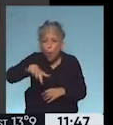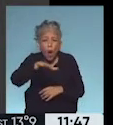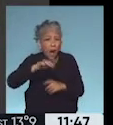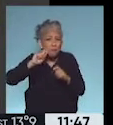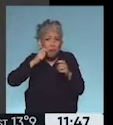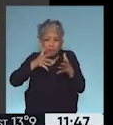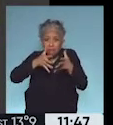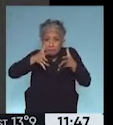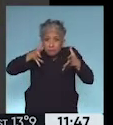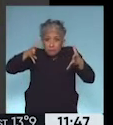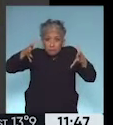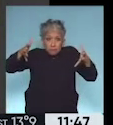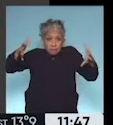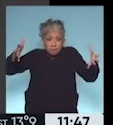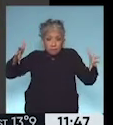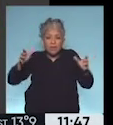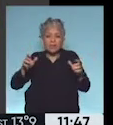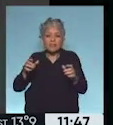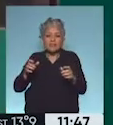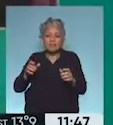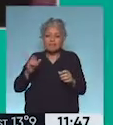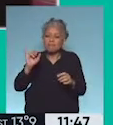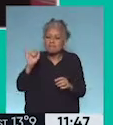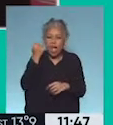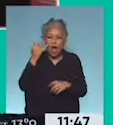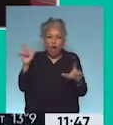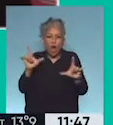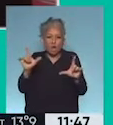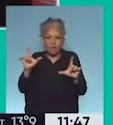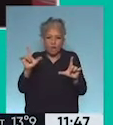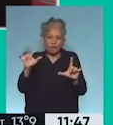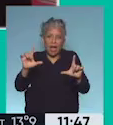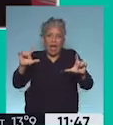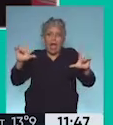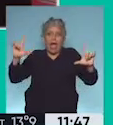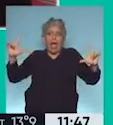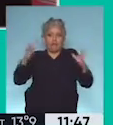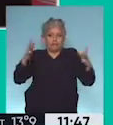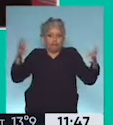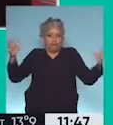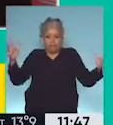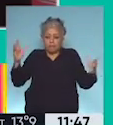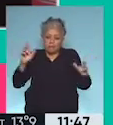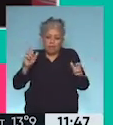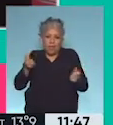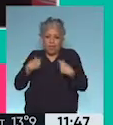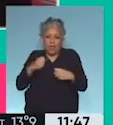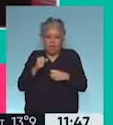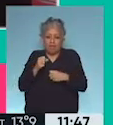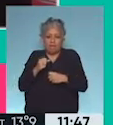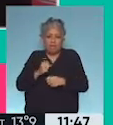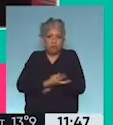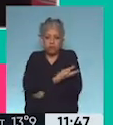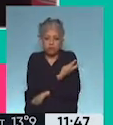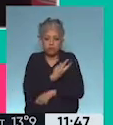ese tamaño que merece verse. Por eso está lindo verlo en pantalla lo más grande posible. Voy y contame, en todo este recorrido que hiciste en la vida de